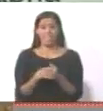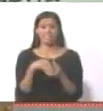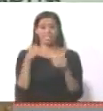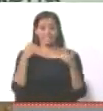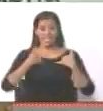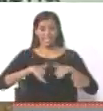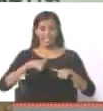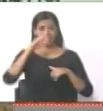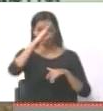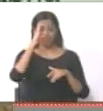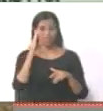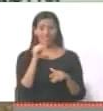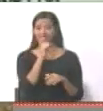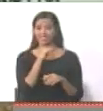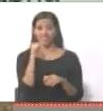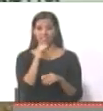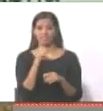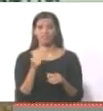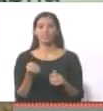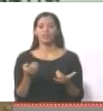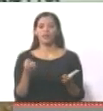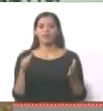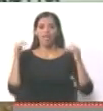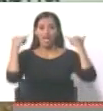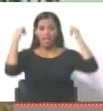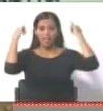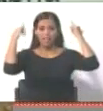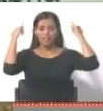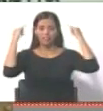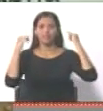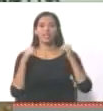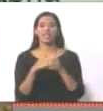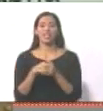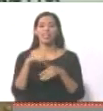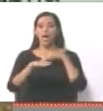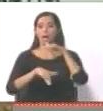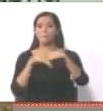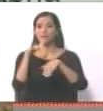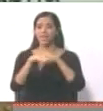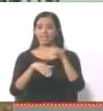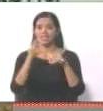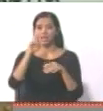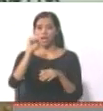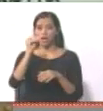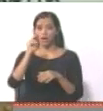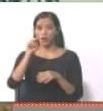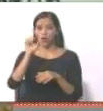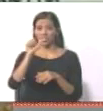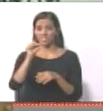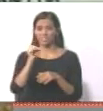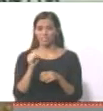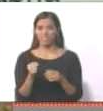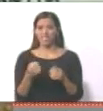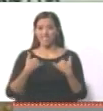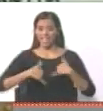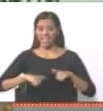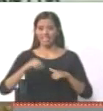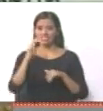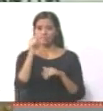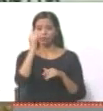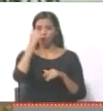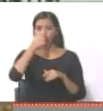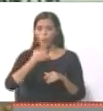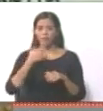se habría celebrado en el paradisíaco archipiélago venezolano Los Roques. La hija del segundo hombre más fuerte del